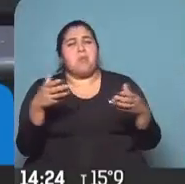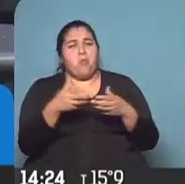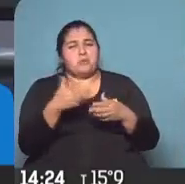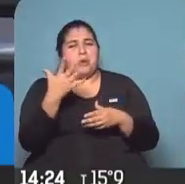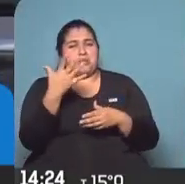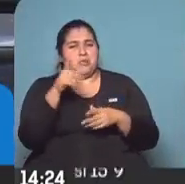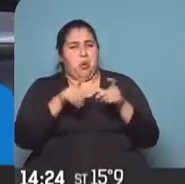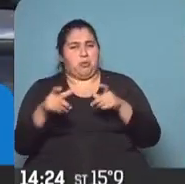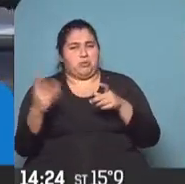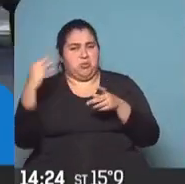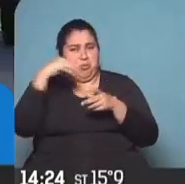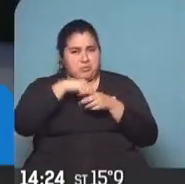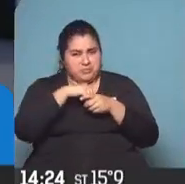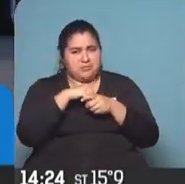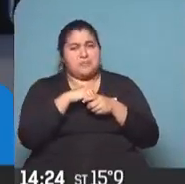sin hombres cuenta